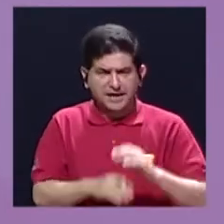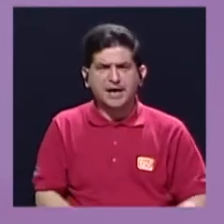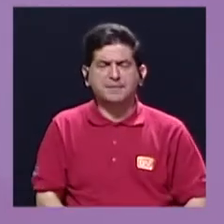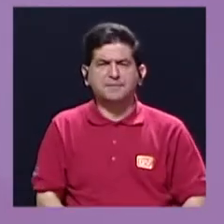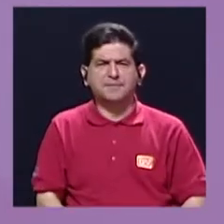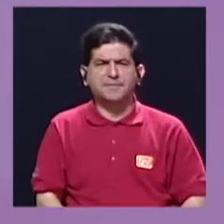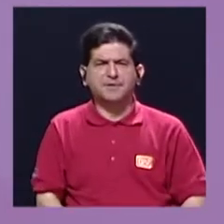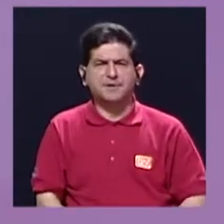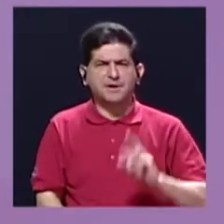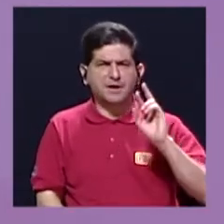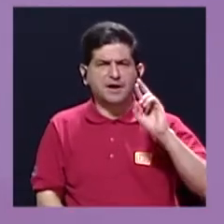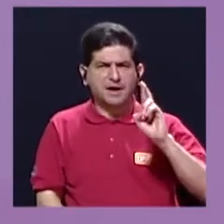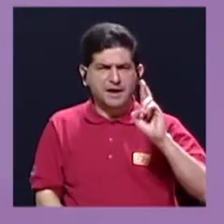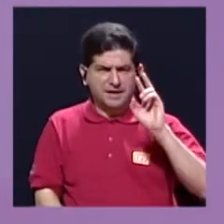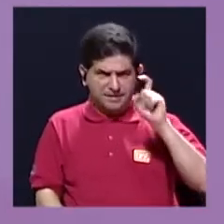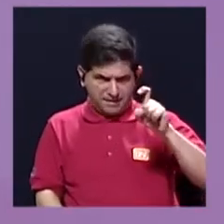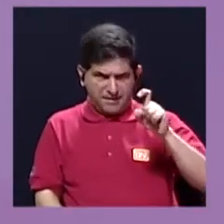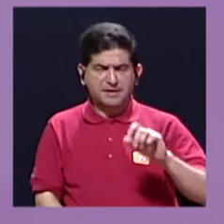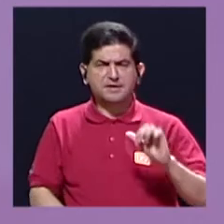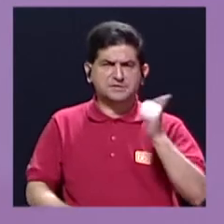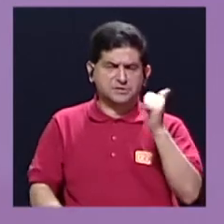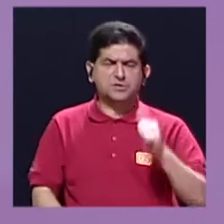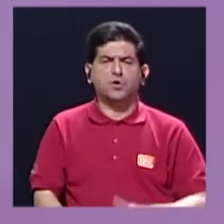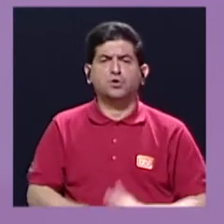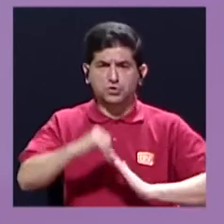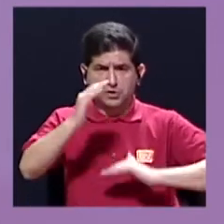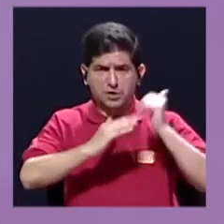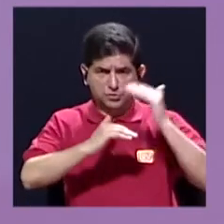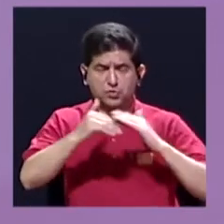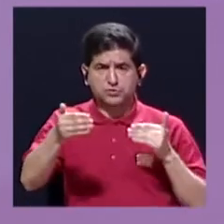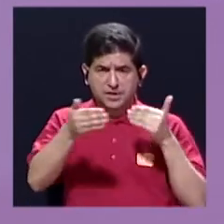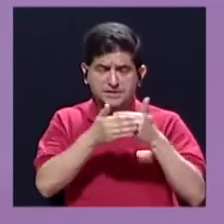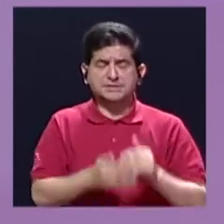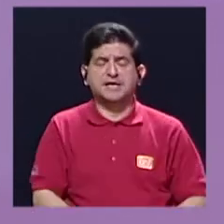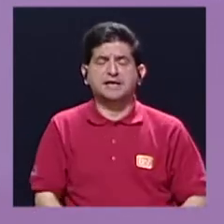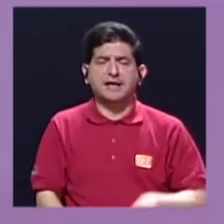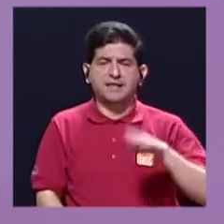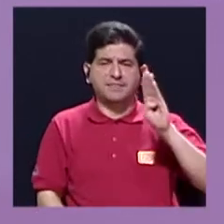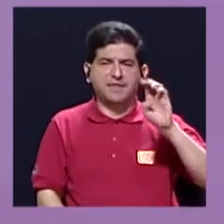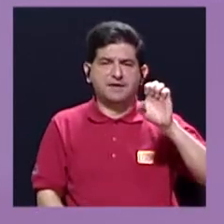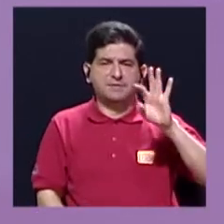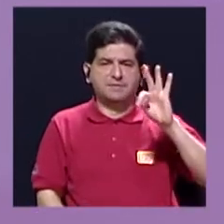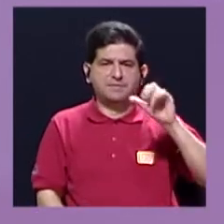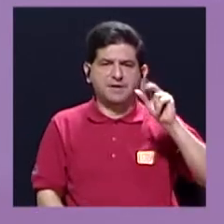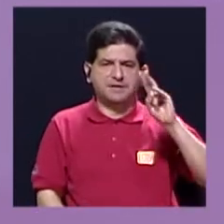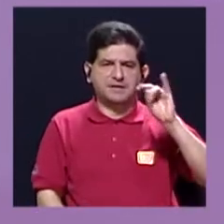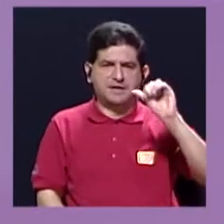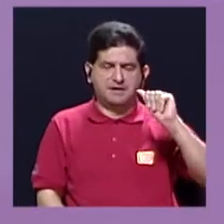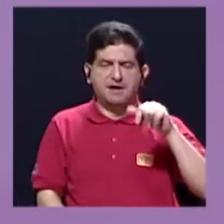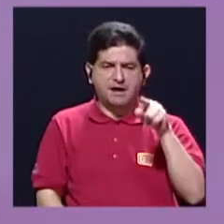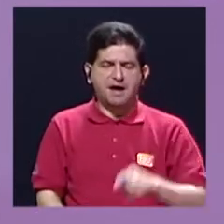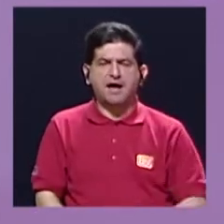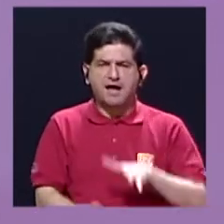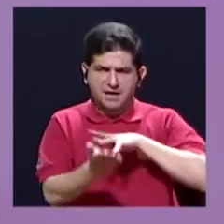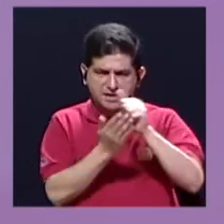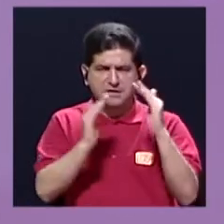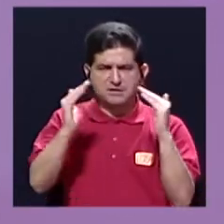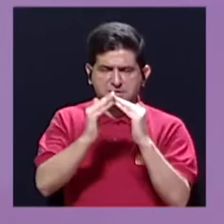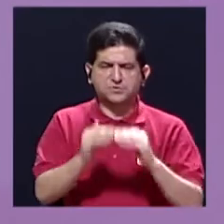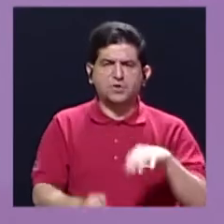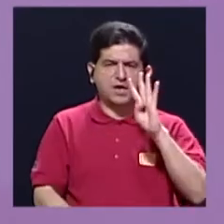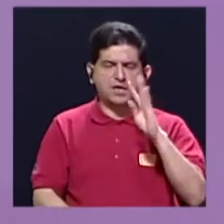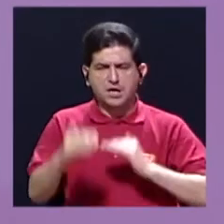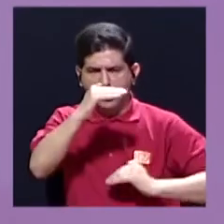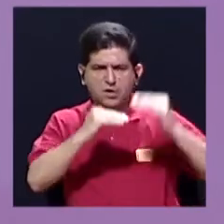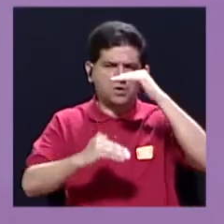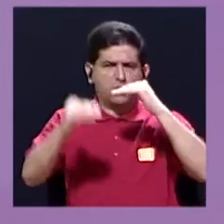radioterapia y algunas cosas que van a construir aquí por la Bretaña. Ahí decidieron hacer, botar la casa y hacer cuatro